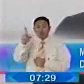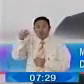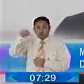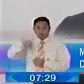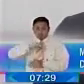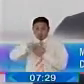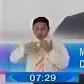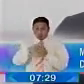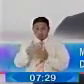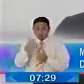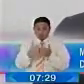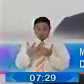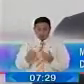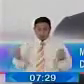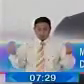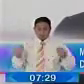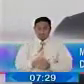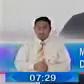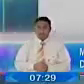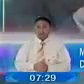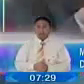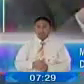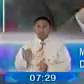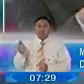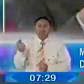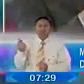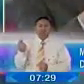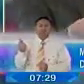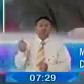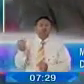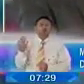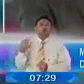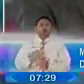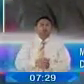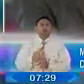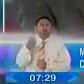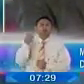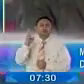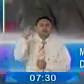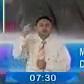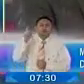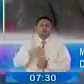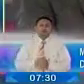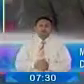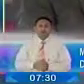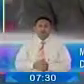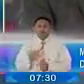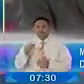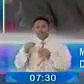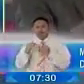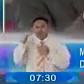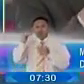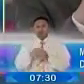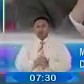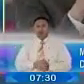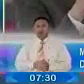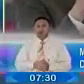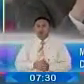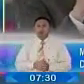estar concluida esta obra. ¿El costo de la misma? 16 millones, un poquito más. ¿Equipamiento? Pero